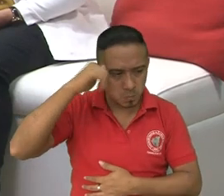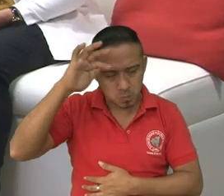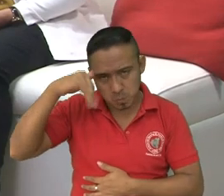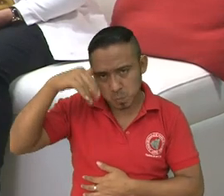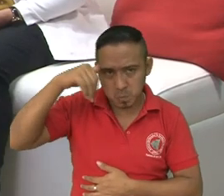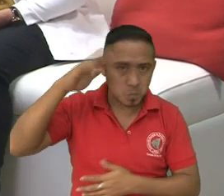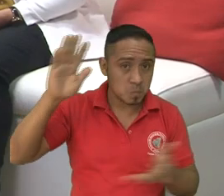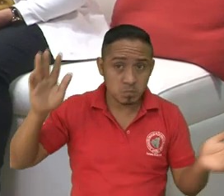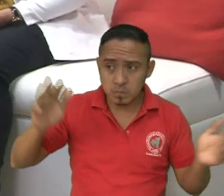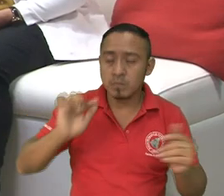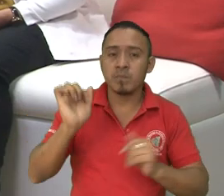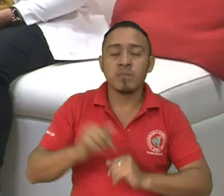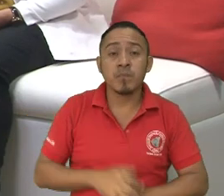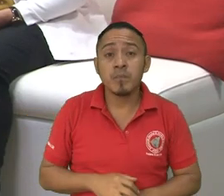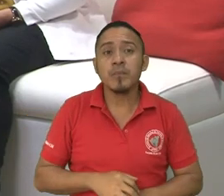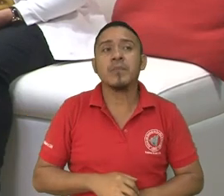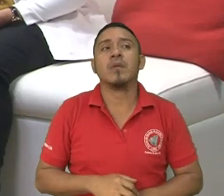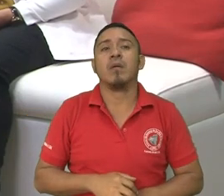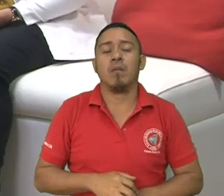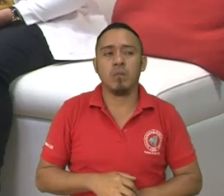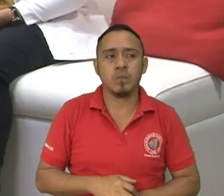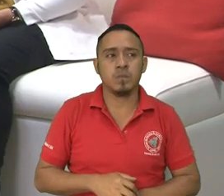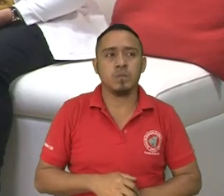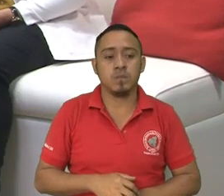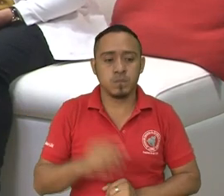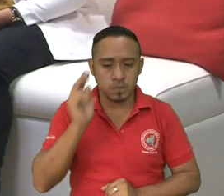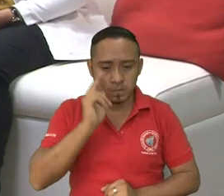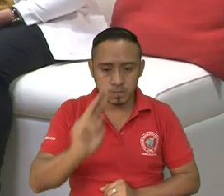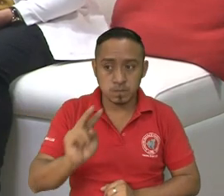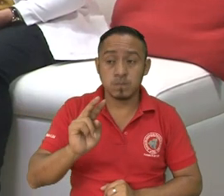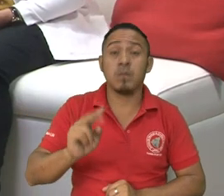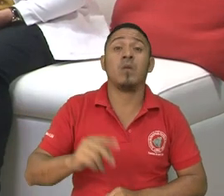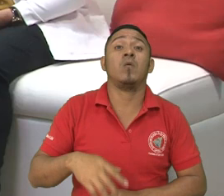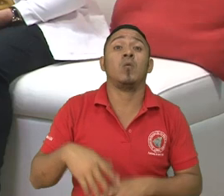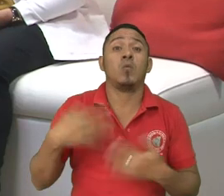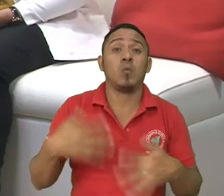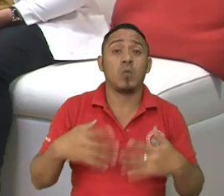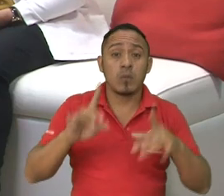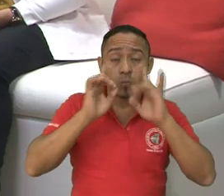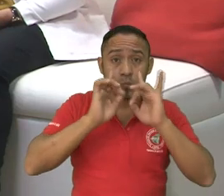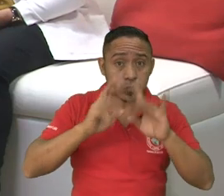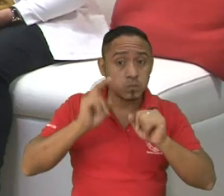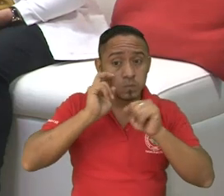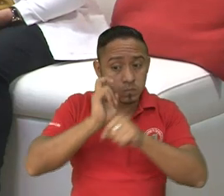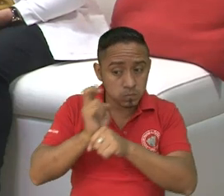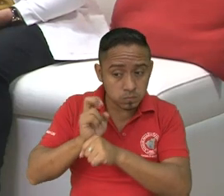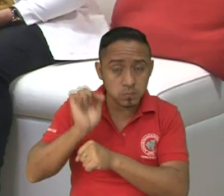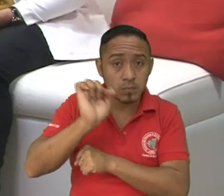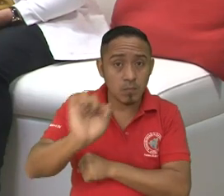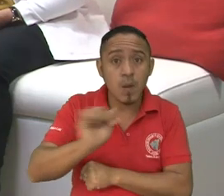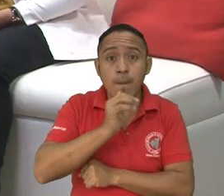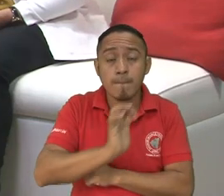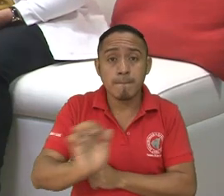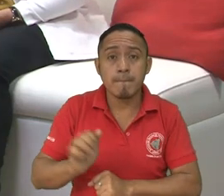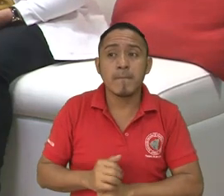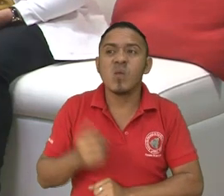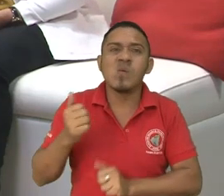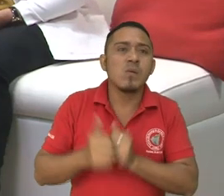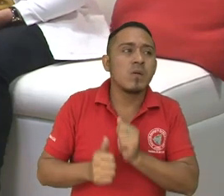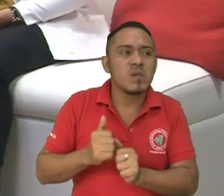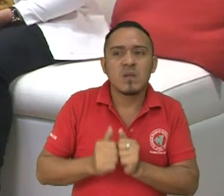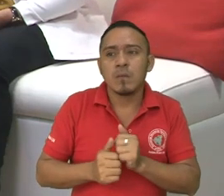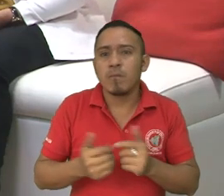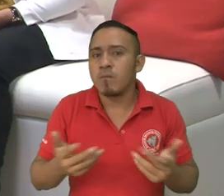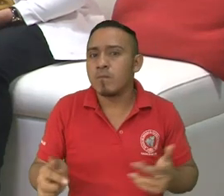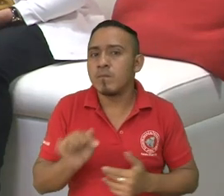veces cuando el niño está así, entonces ahí es donde nosotros tenemos que estar al pendiente del niño, qué es lo que está